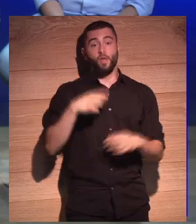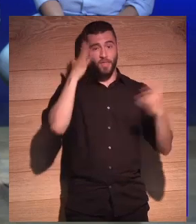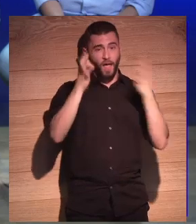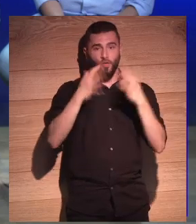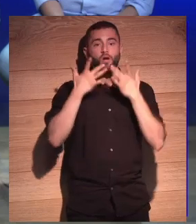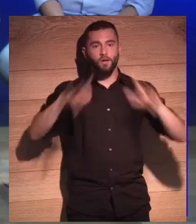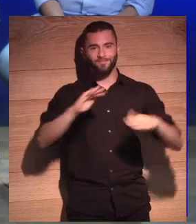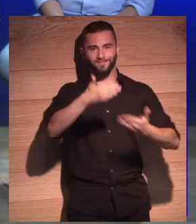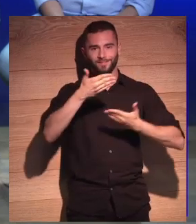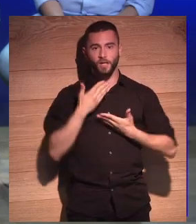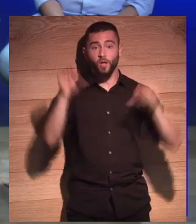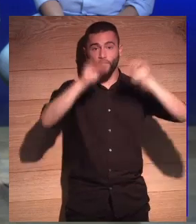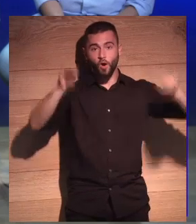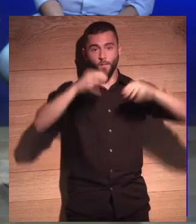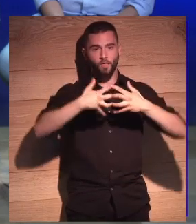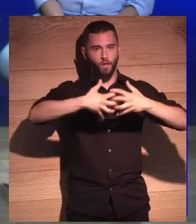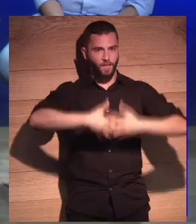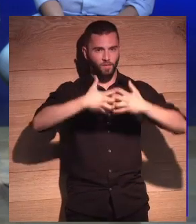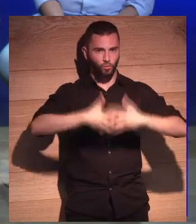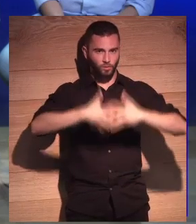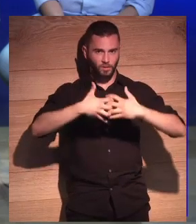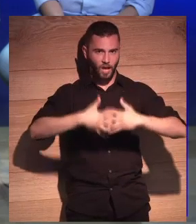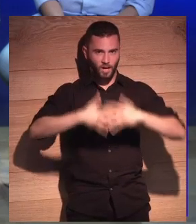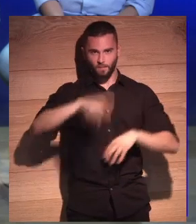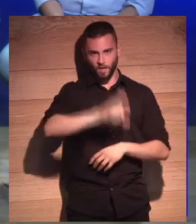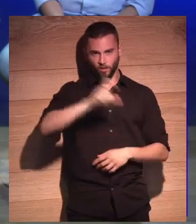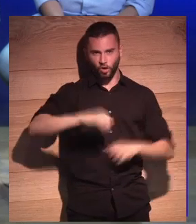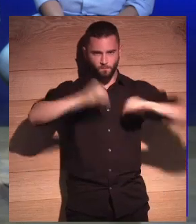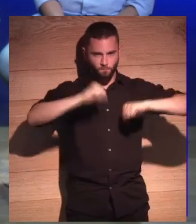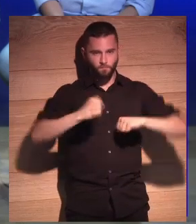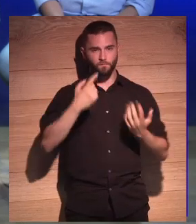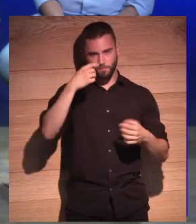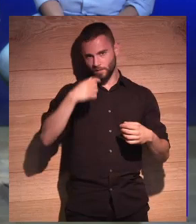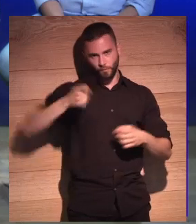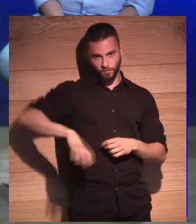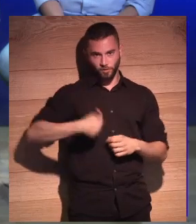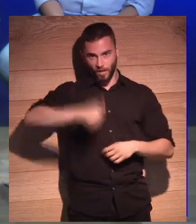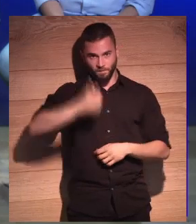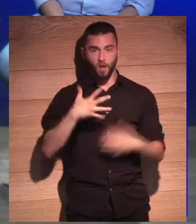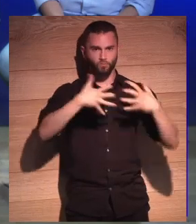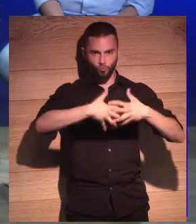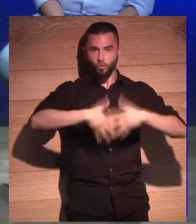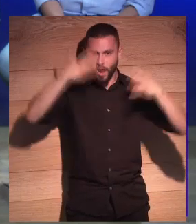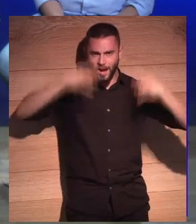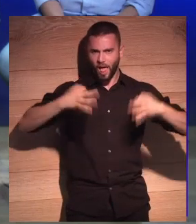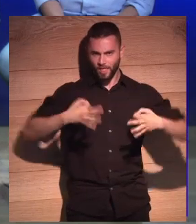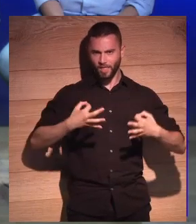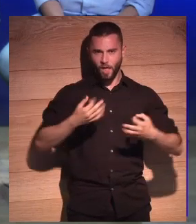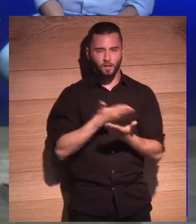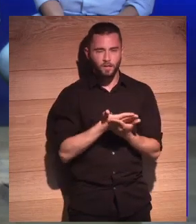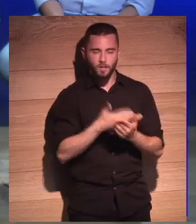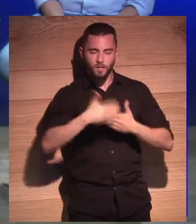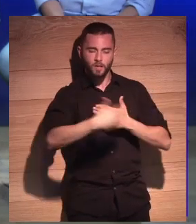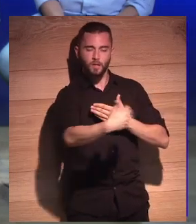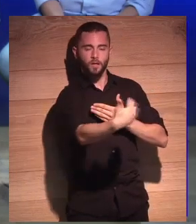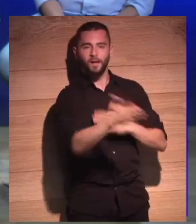eso, formación industrial ya con gente más profesional y más mayor que realmente está funcionando y que eso te ayuda a convencer a los siguientes